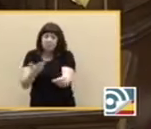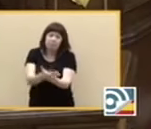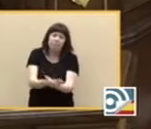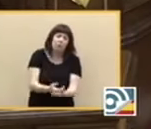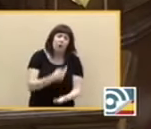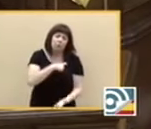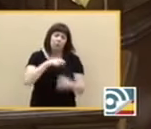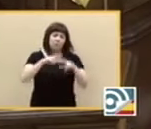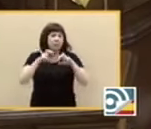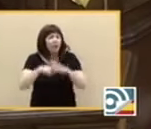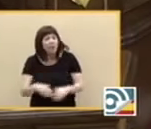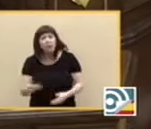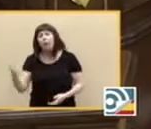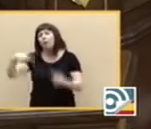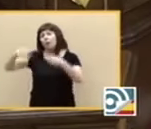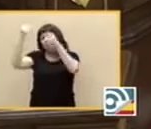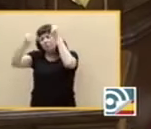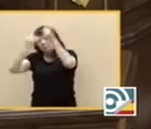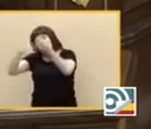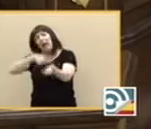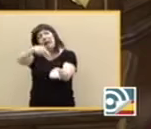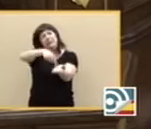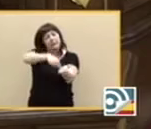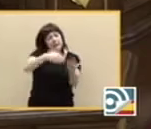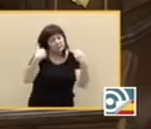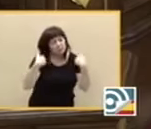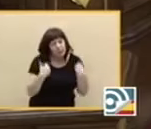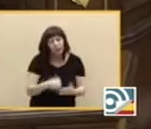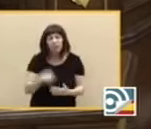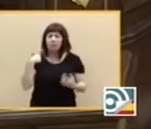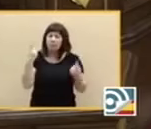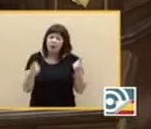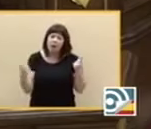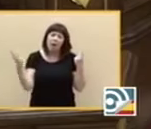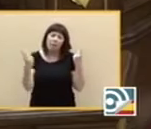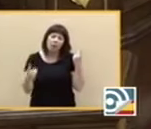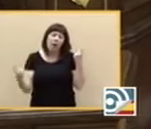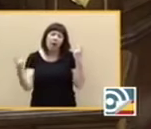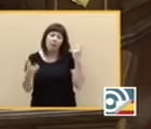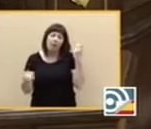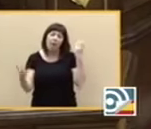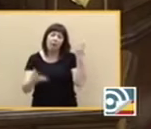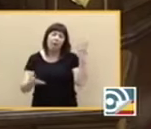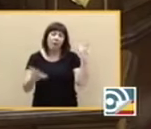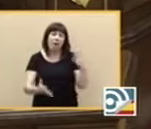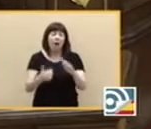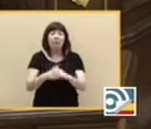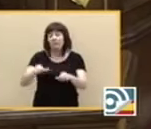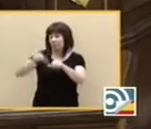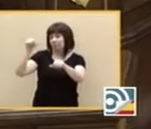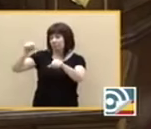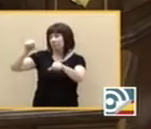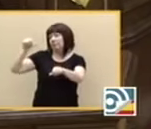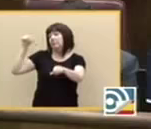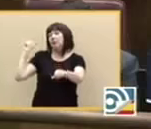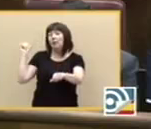exigiendo responsabilidades ante una trama que ahora la justicia condena. No es una novedad, es cierto.